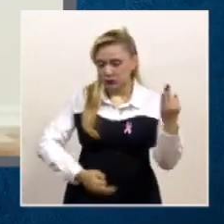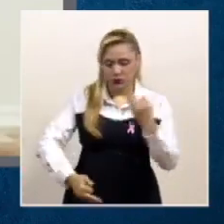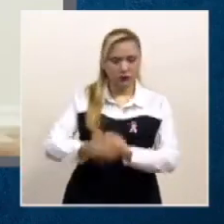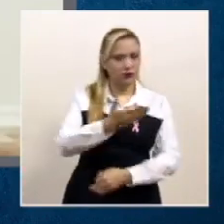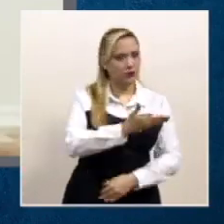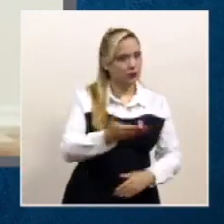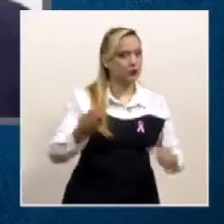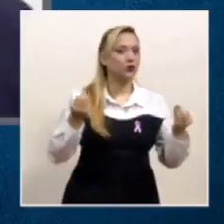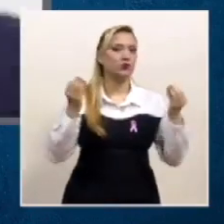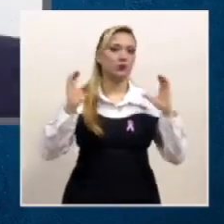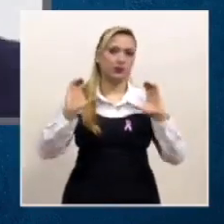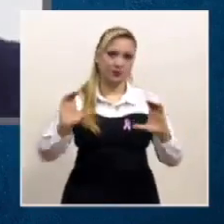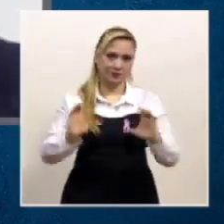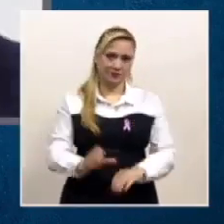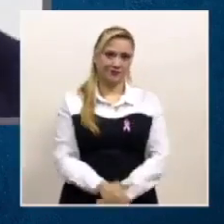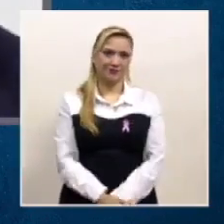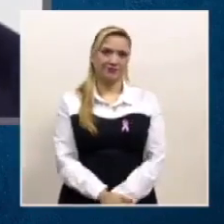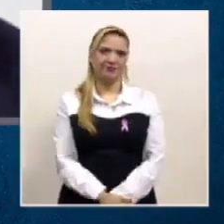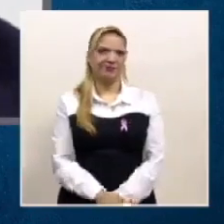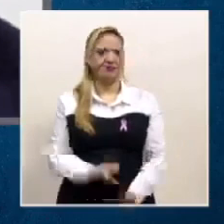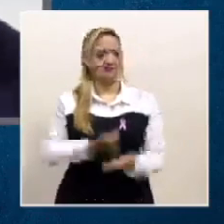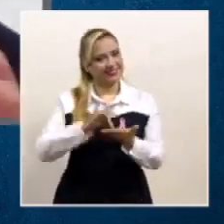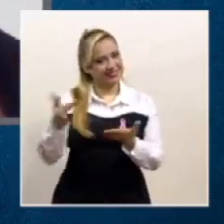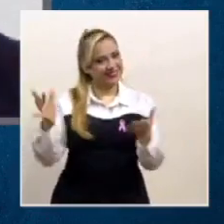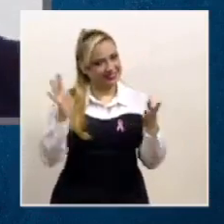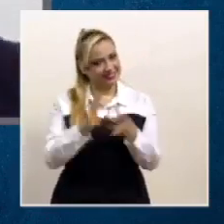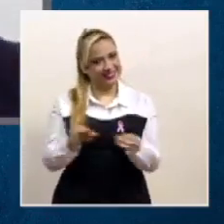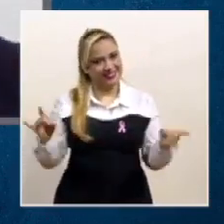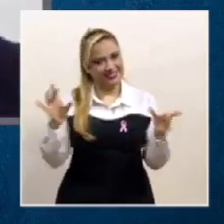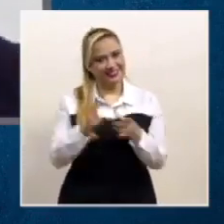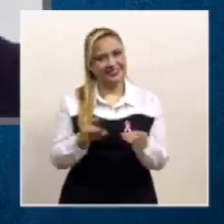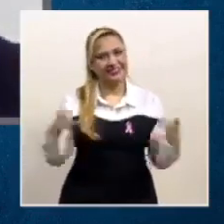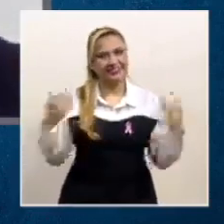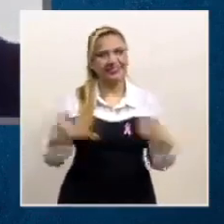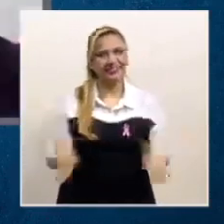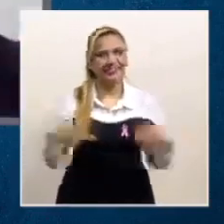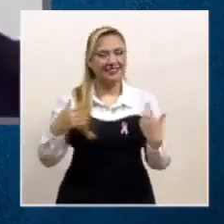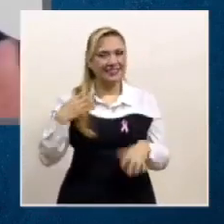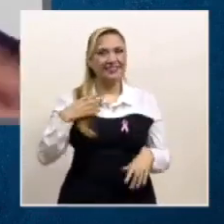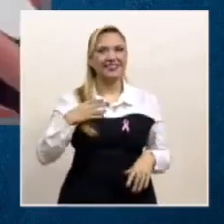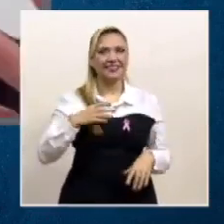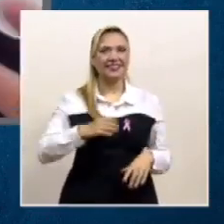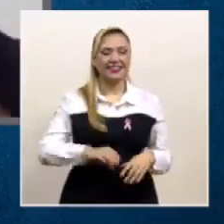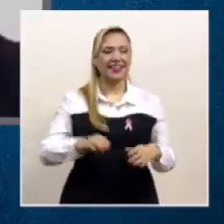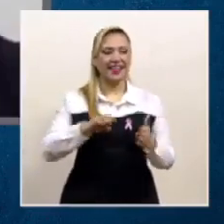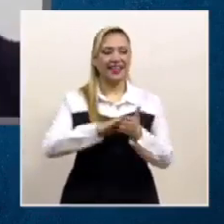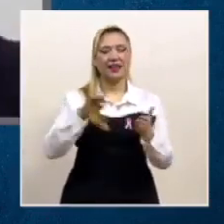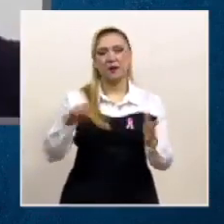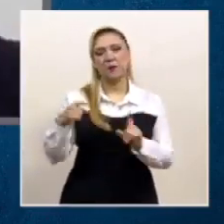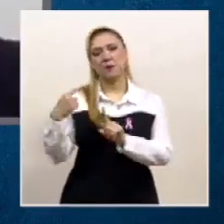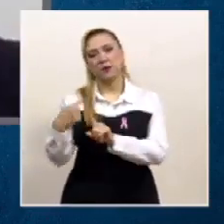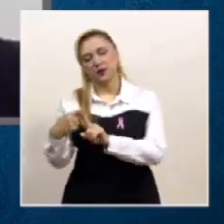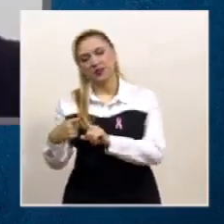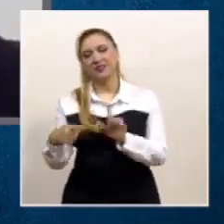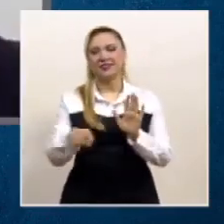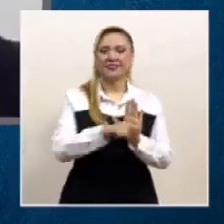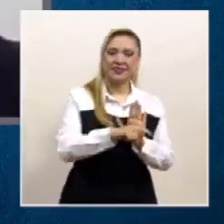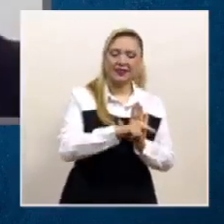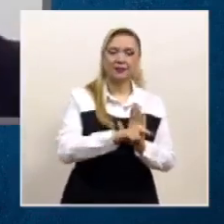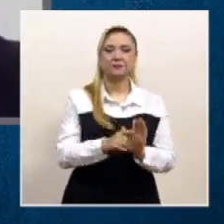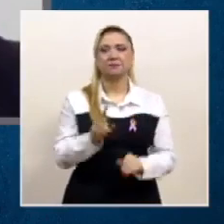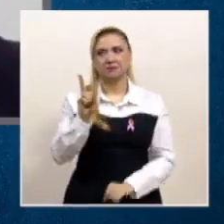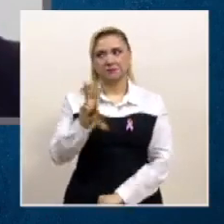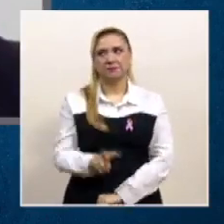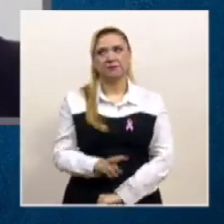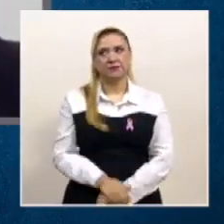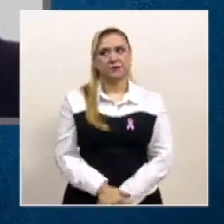tener cuidado. Te agradezco que hayas complementado la respuesta tanto con lo bueno como los desafíos que presenta, ¿no? Porque